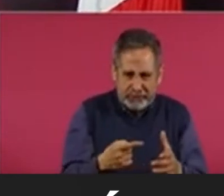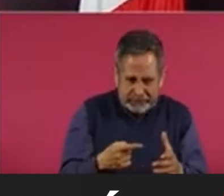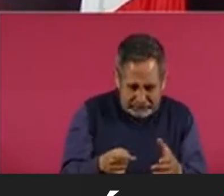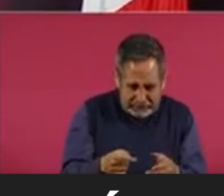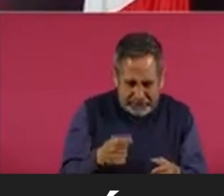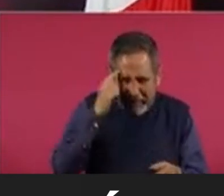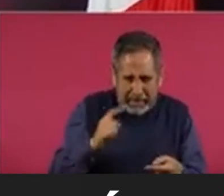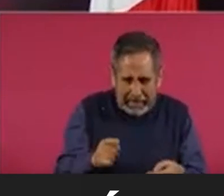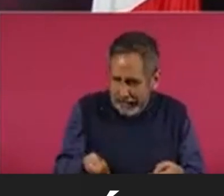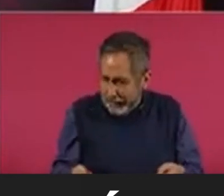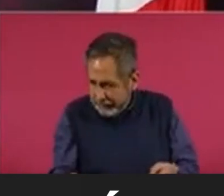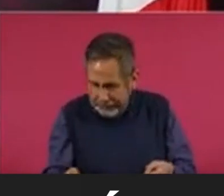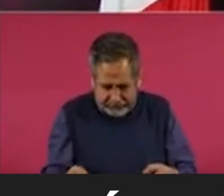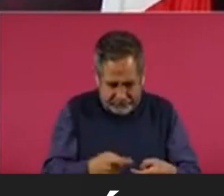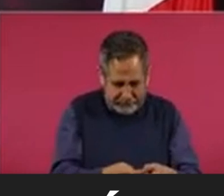el alambrito